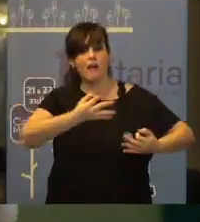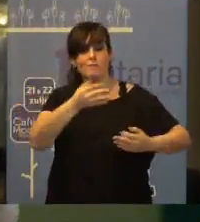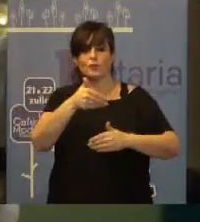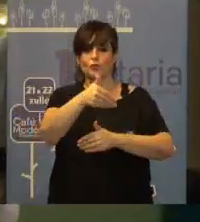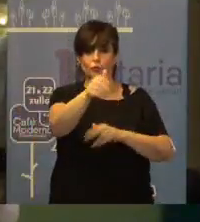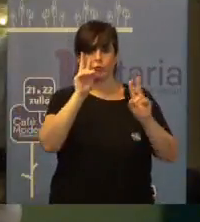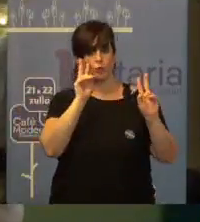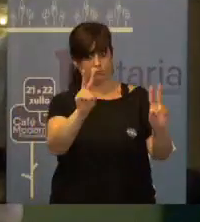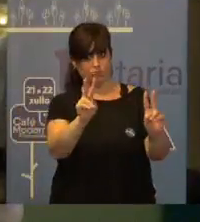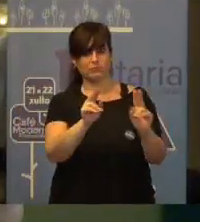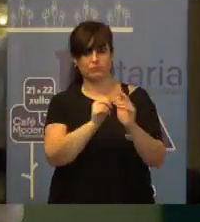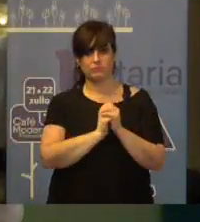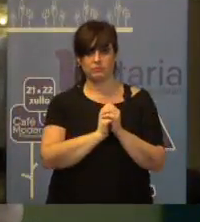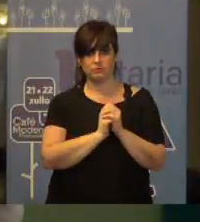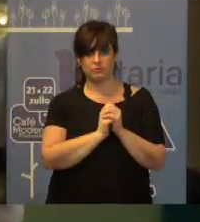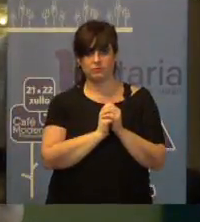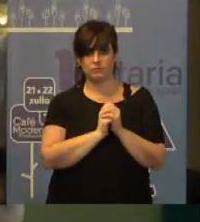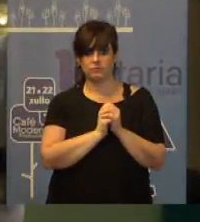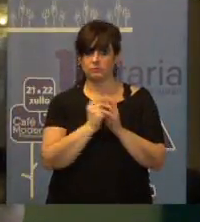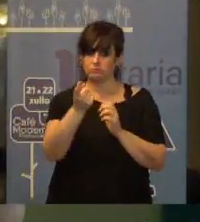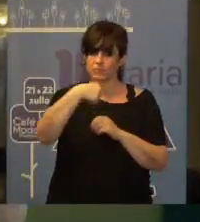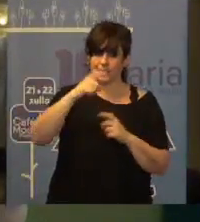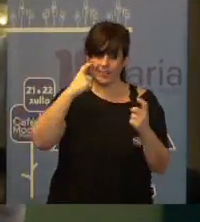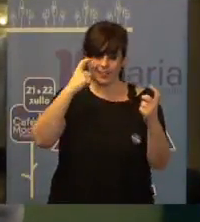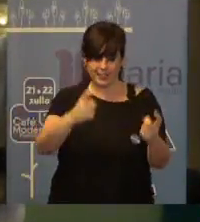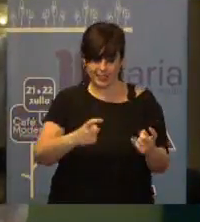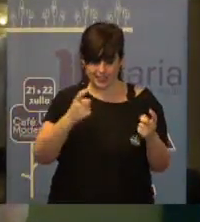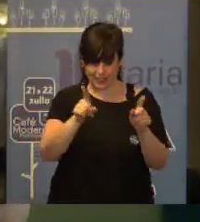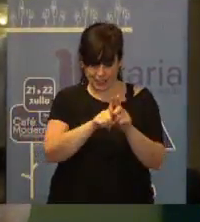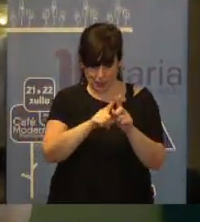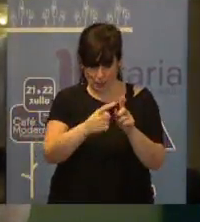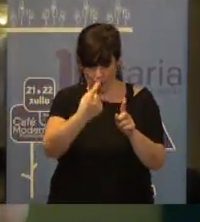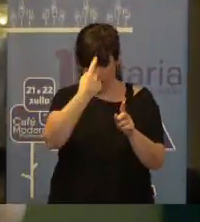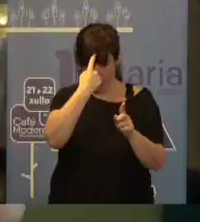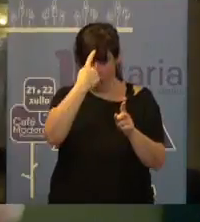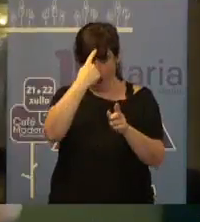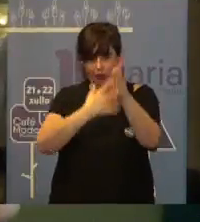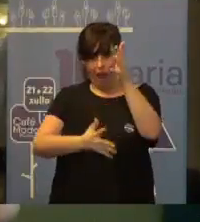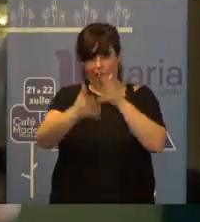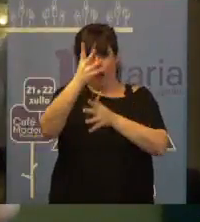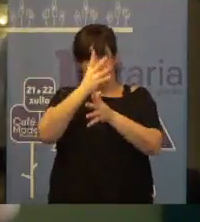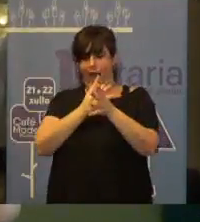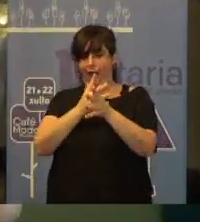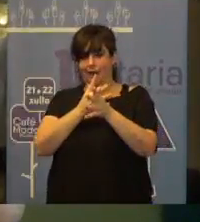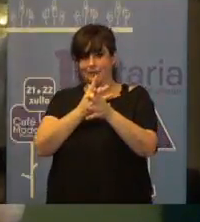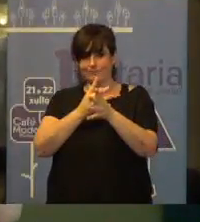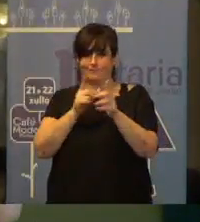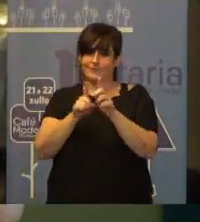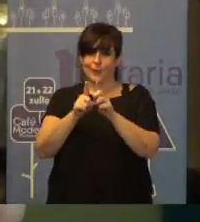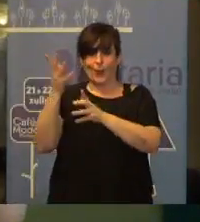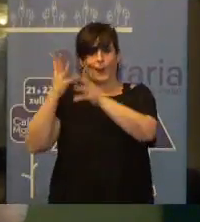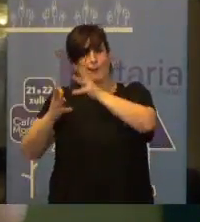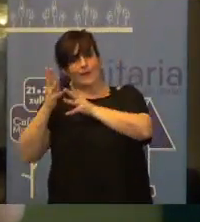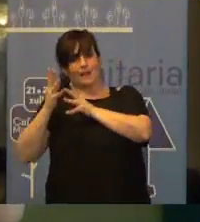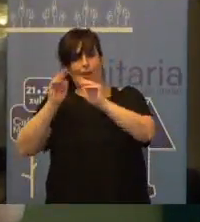futuro. E intentar non caer na melancolía de creer que hai un pasado mítico ao que